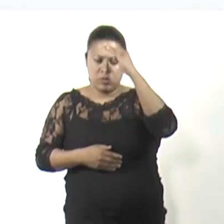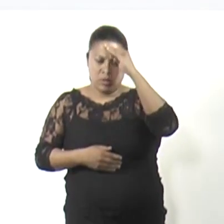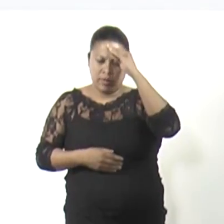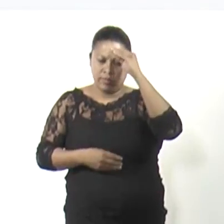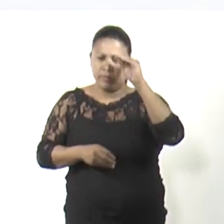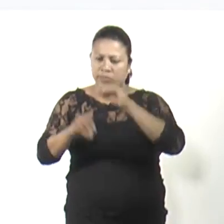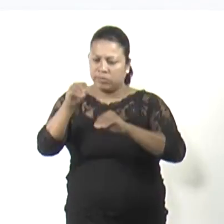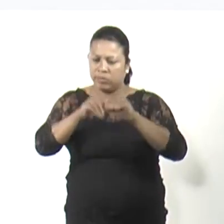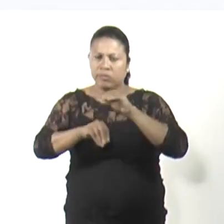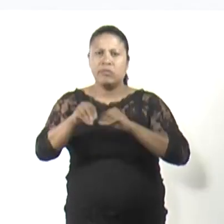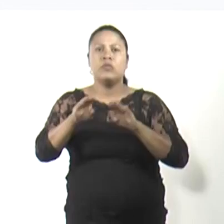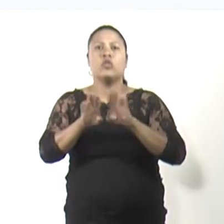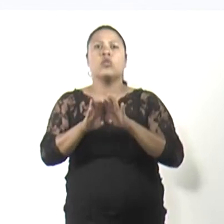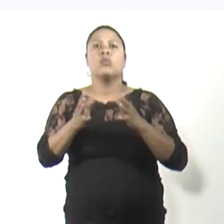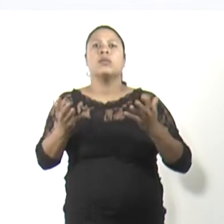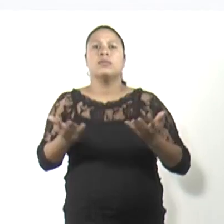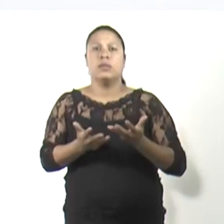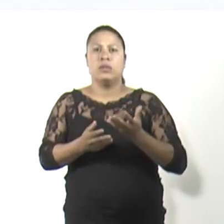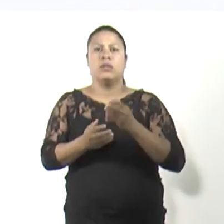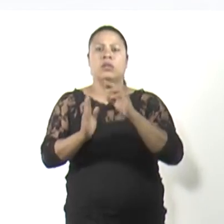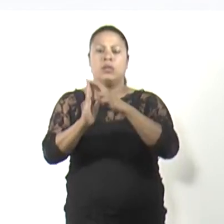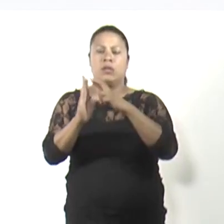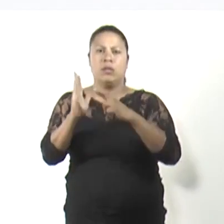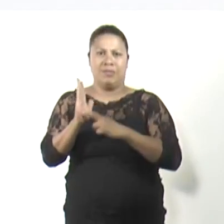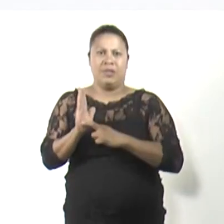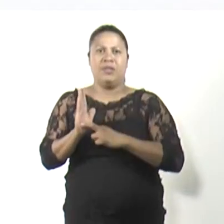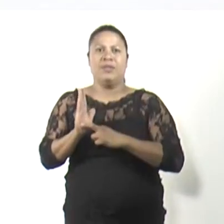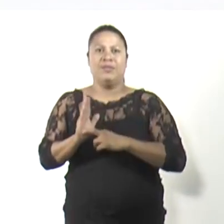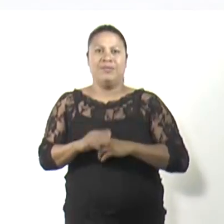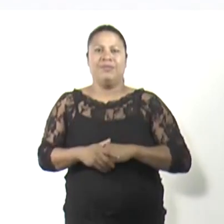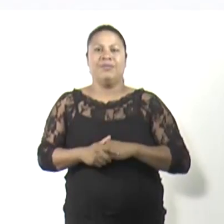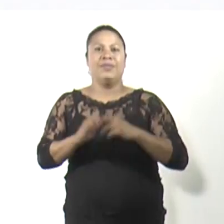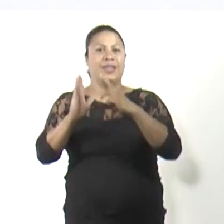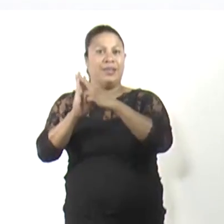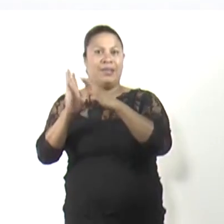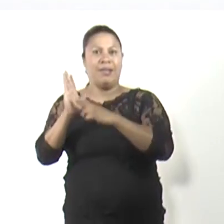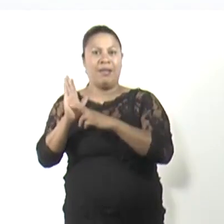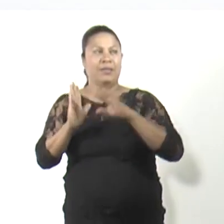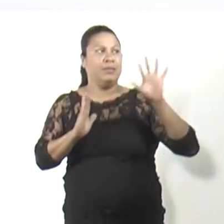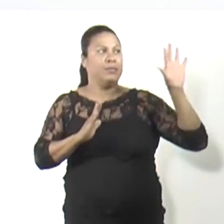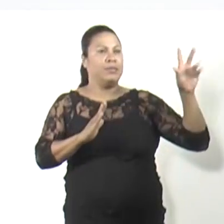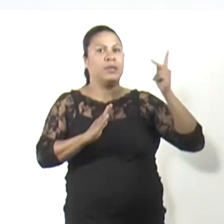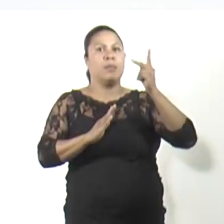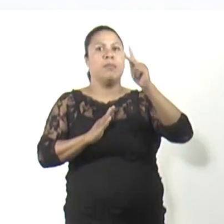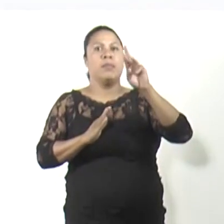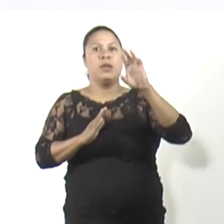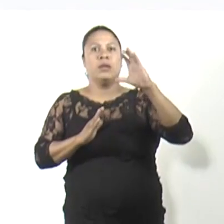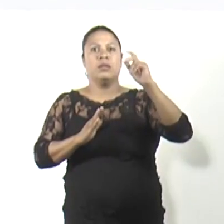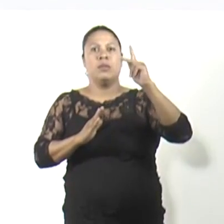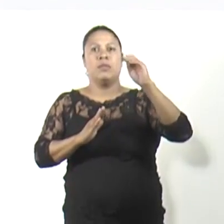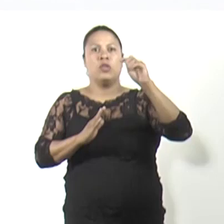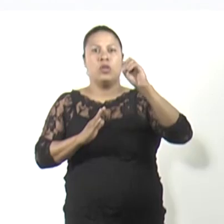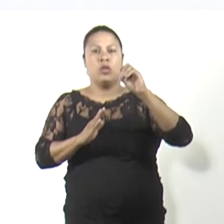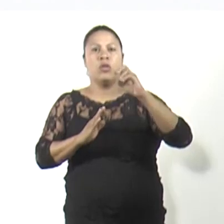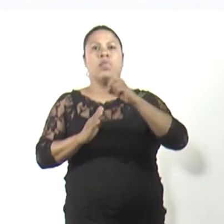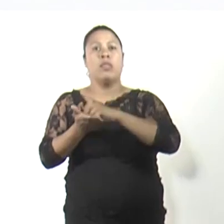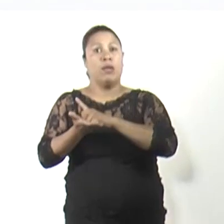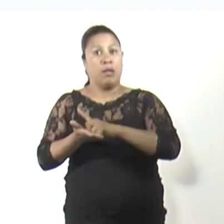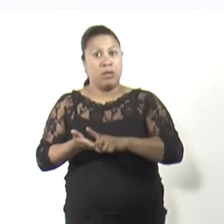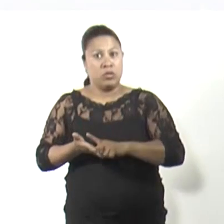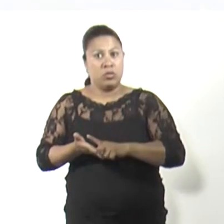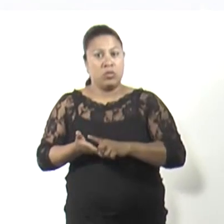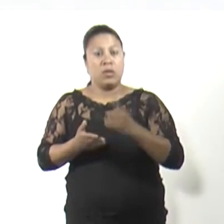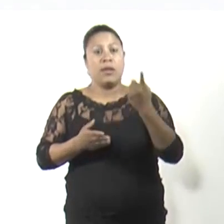desmenuzando entonces cómo se integra un reglamento. Reglas, preceptos, derechos, lo que